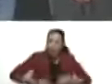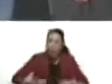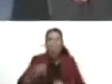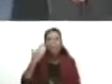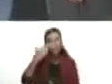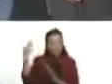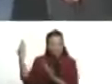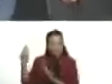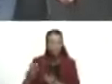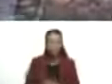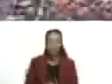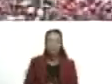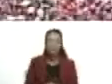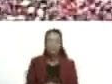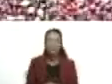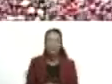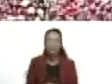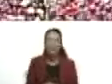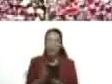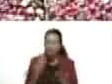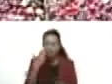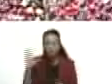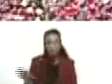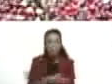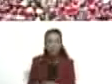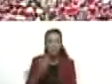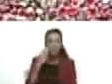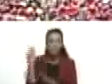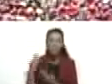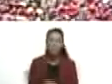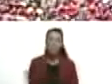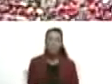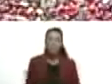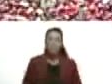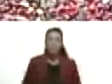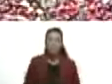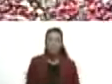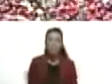escuchar Sangueo para el Regreso. ¡Adelante!